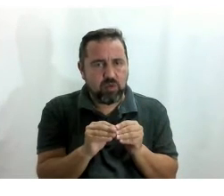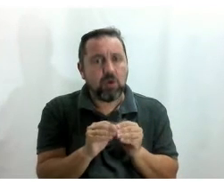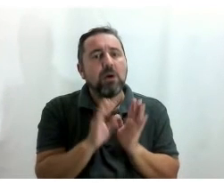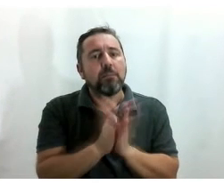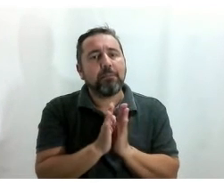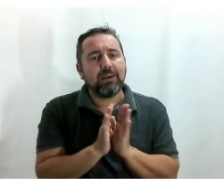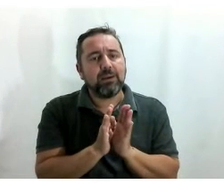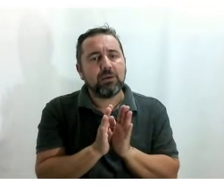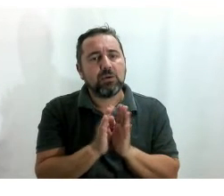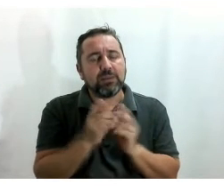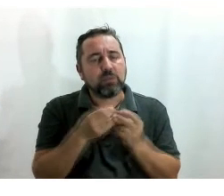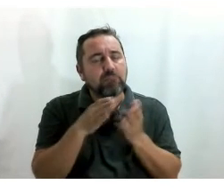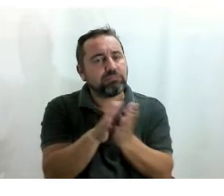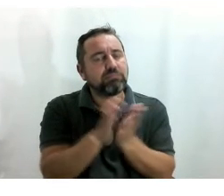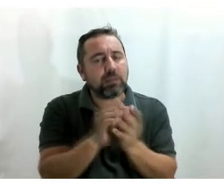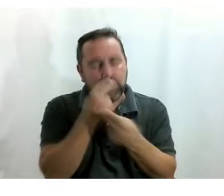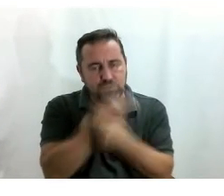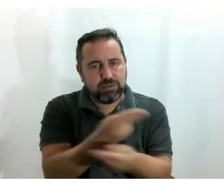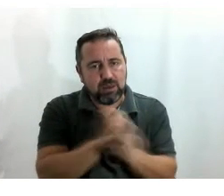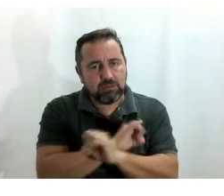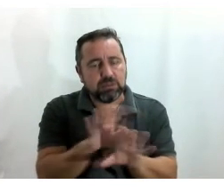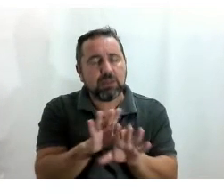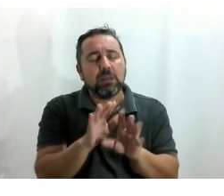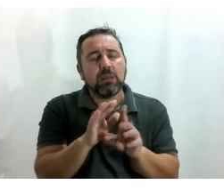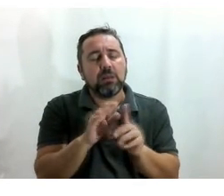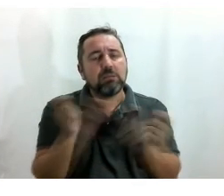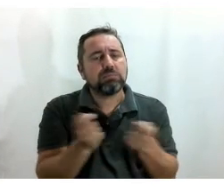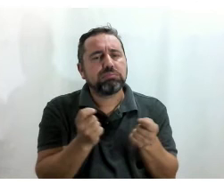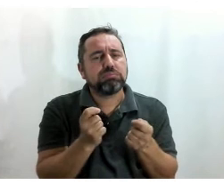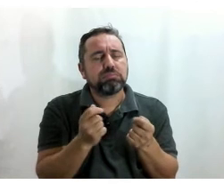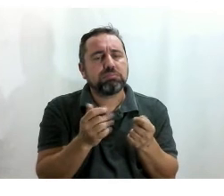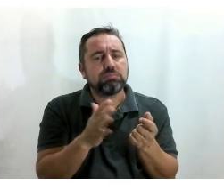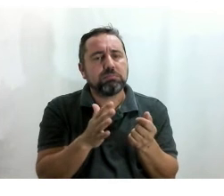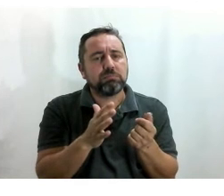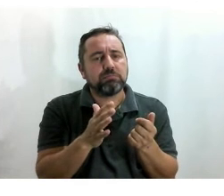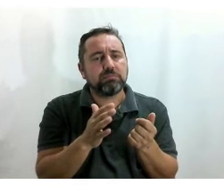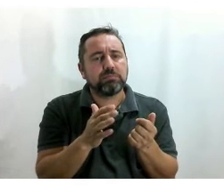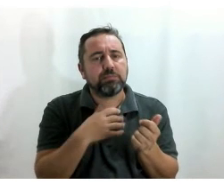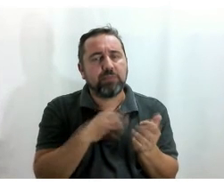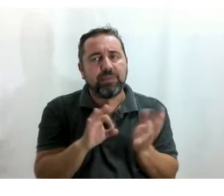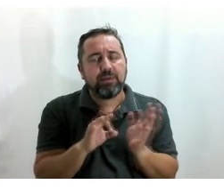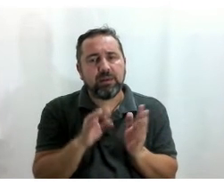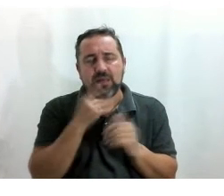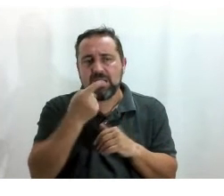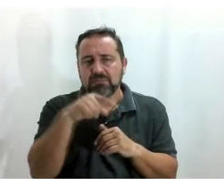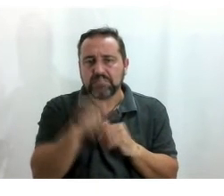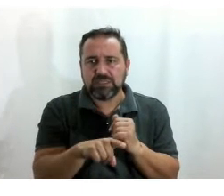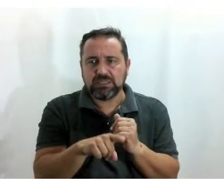pero para su edición pública estará estar accesible en el mes